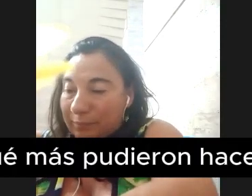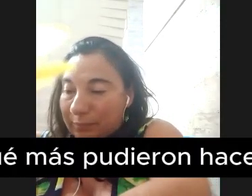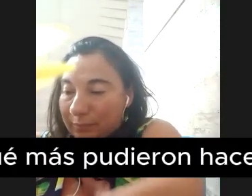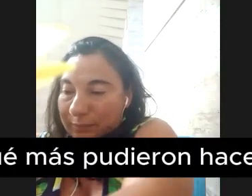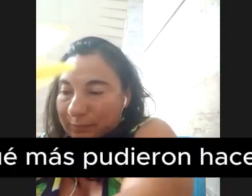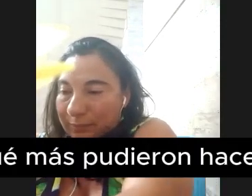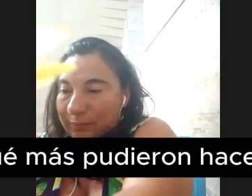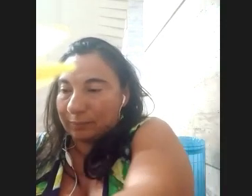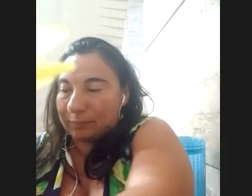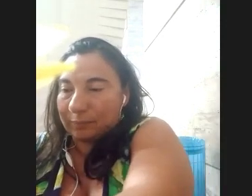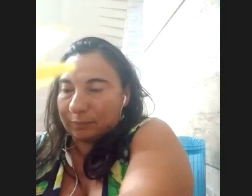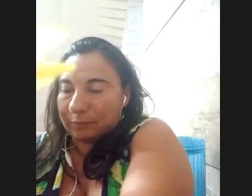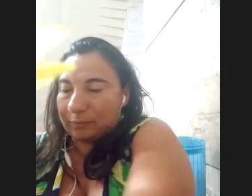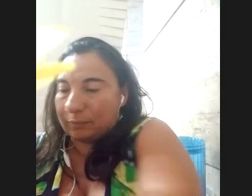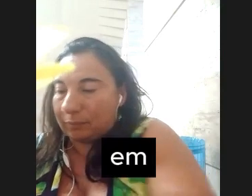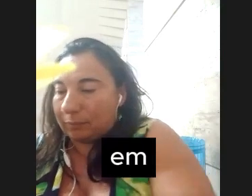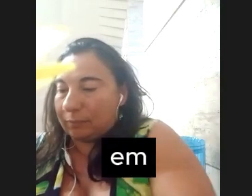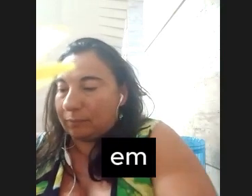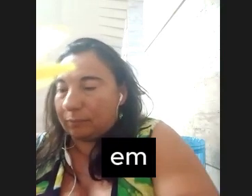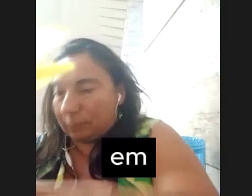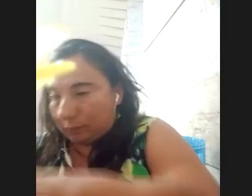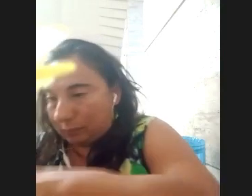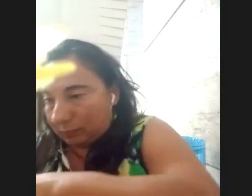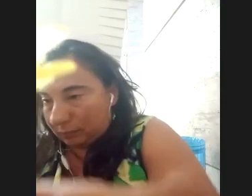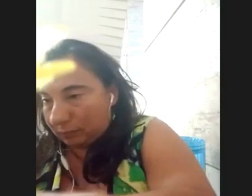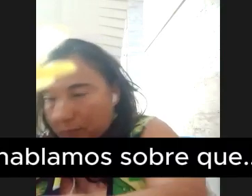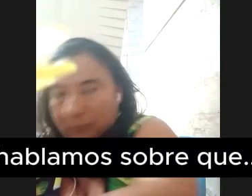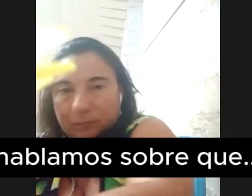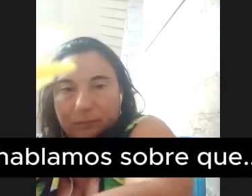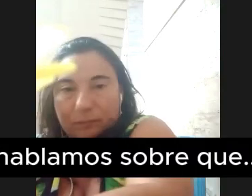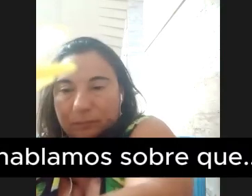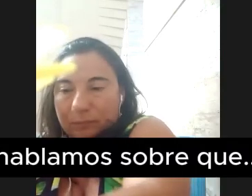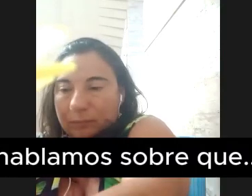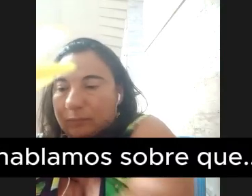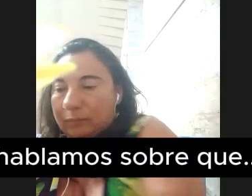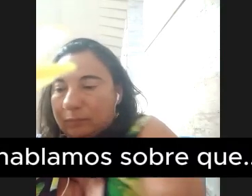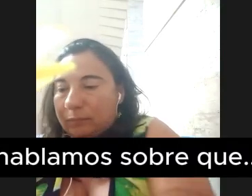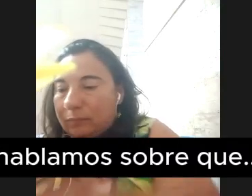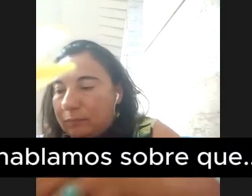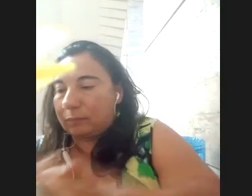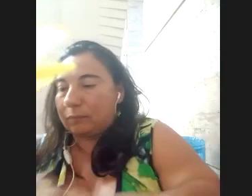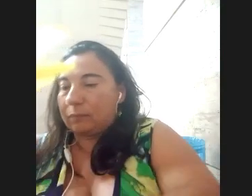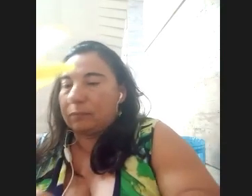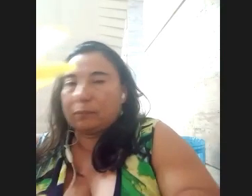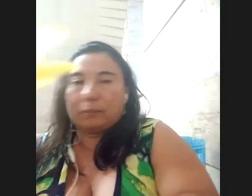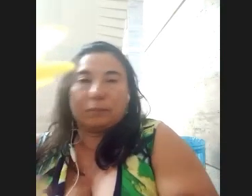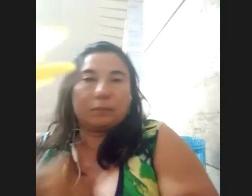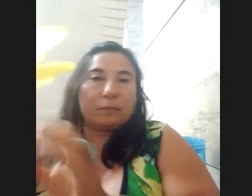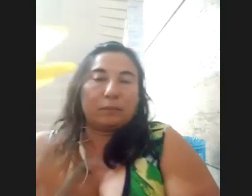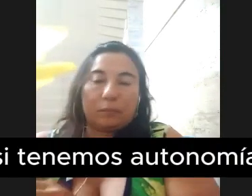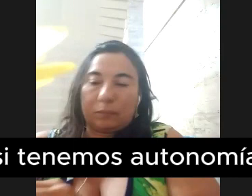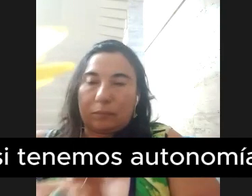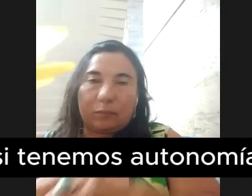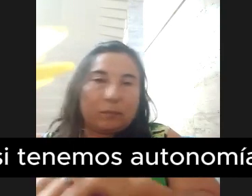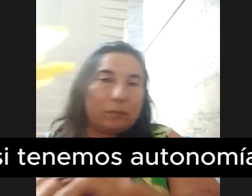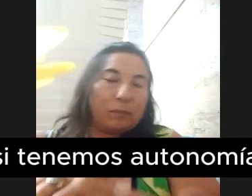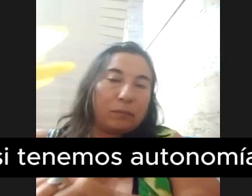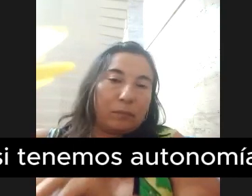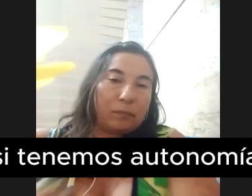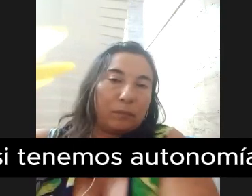más pudieron hacer ahí e hablamos sobre que